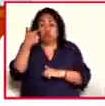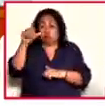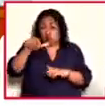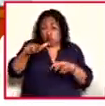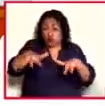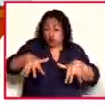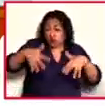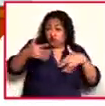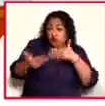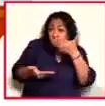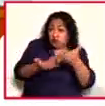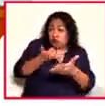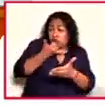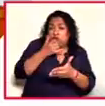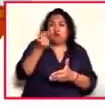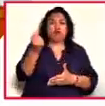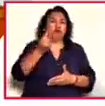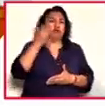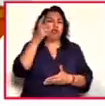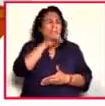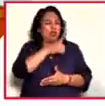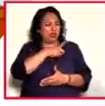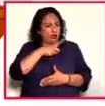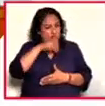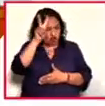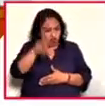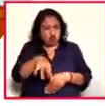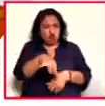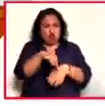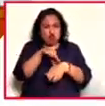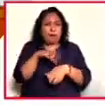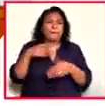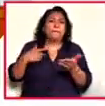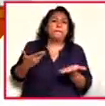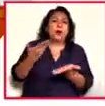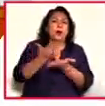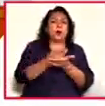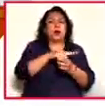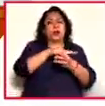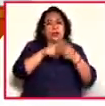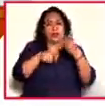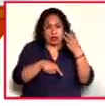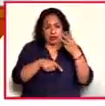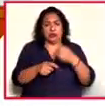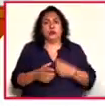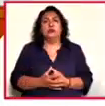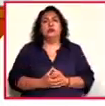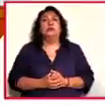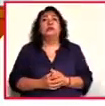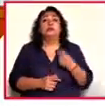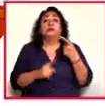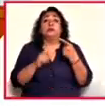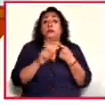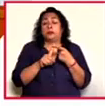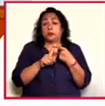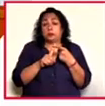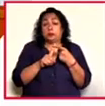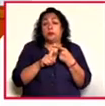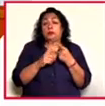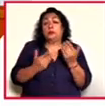las palabras, debe ser un hecho concreto, por lo que propuso tres acciones. Planteamos: